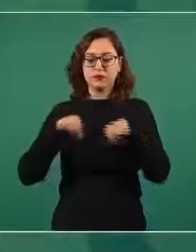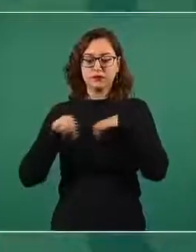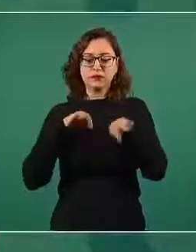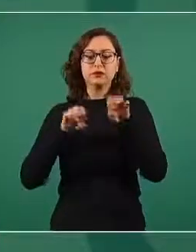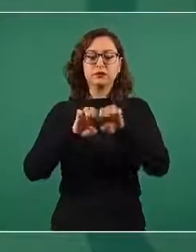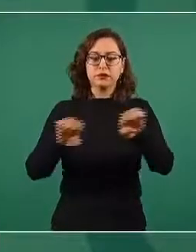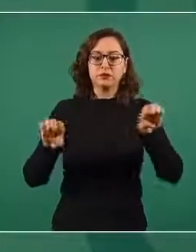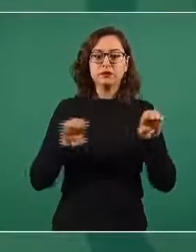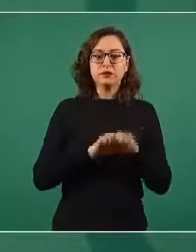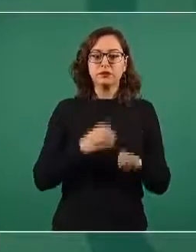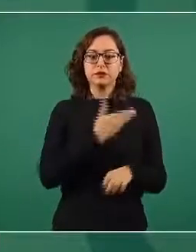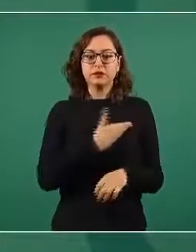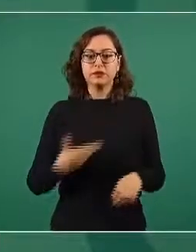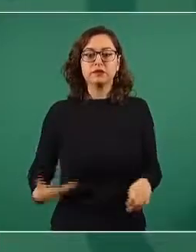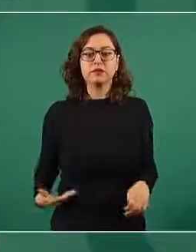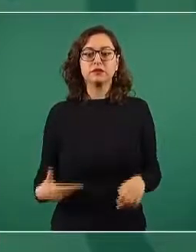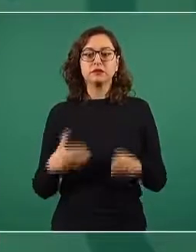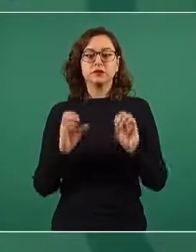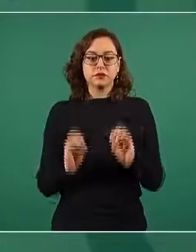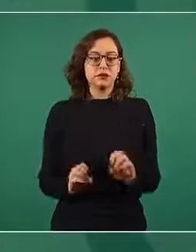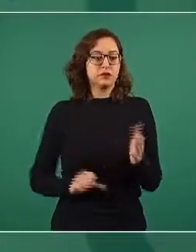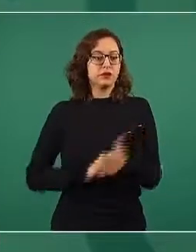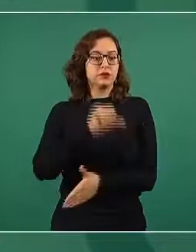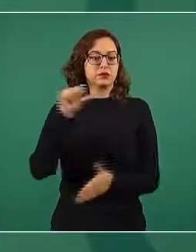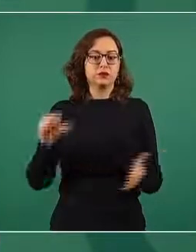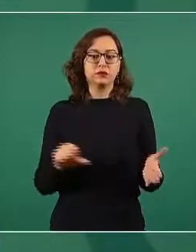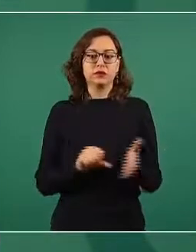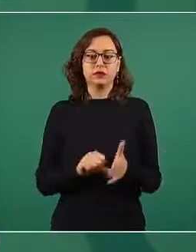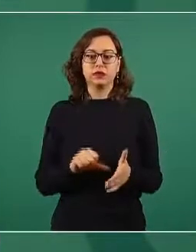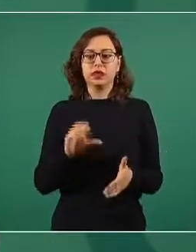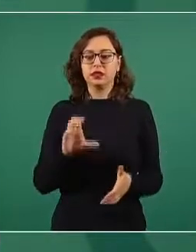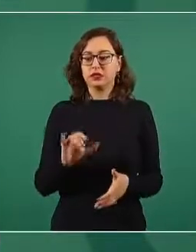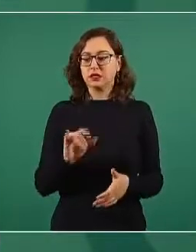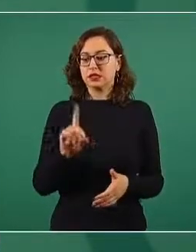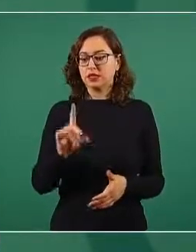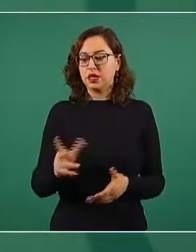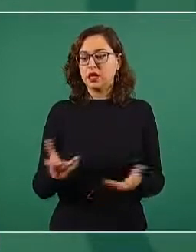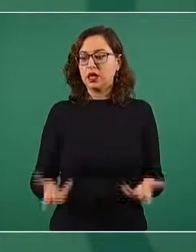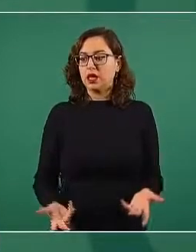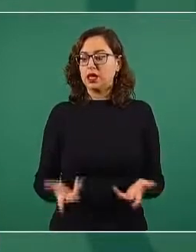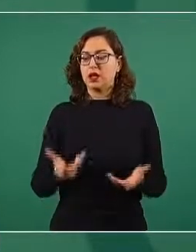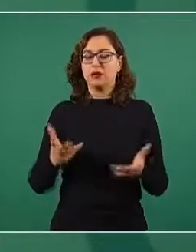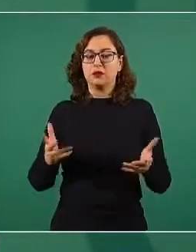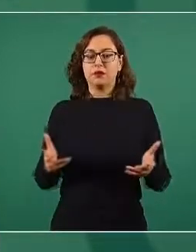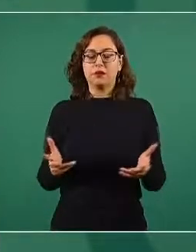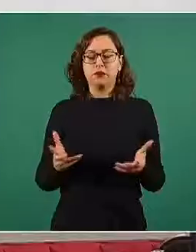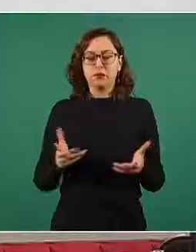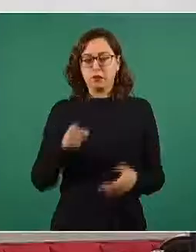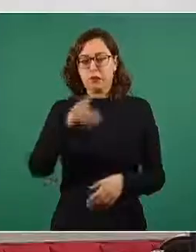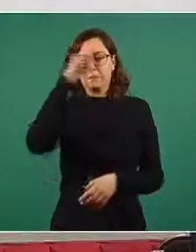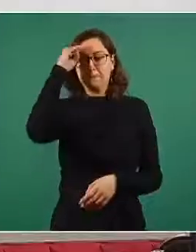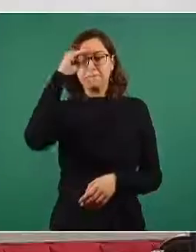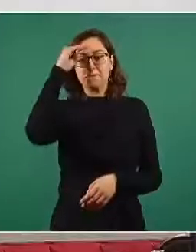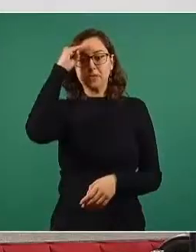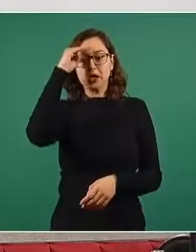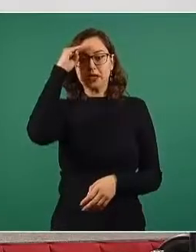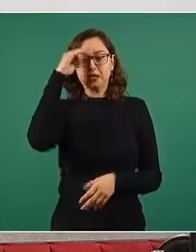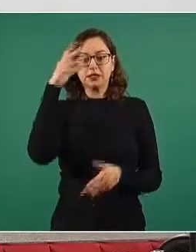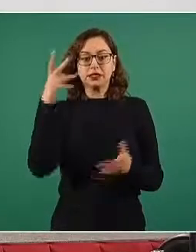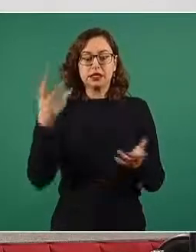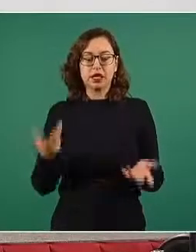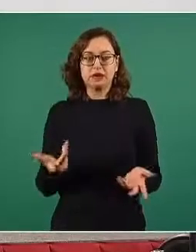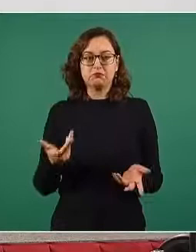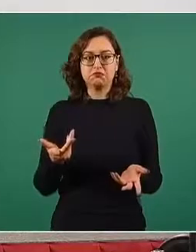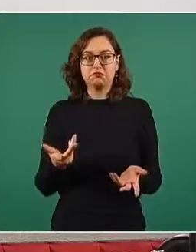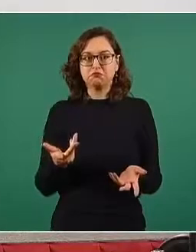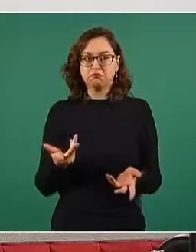en su momento dado fue los centros integradores en el gobierno de don Enrique González Pedrero. ¿Considera usted prudente que algunas ideas,